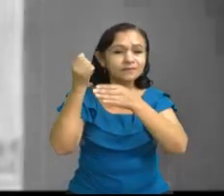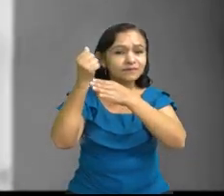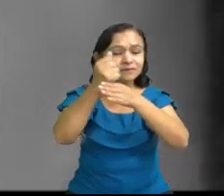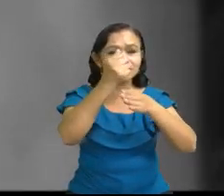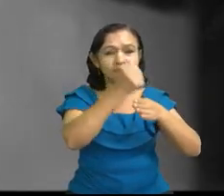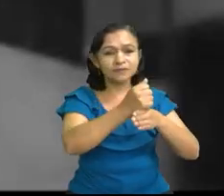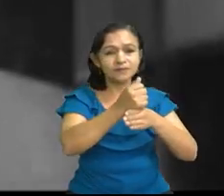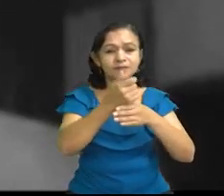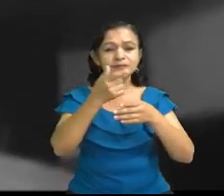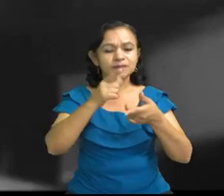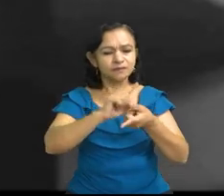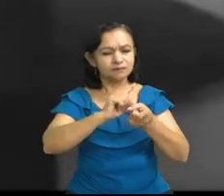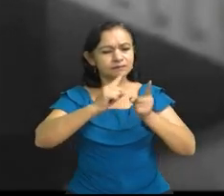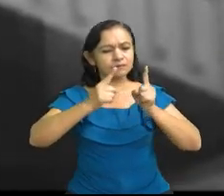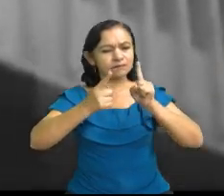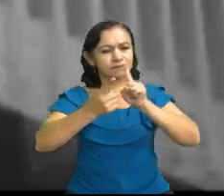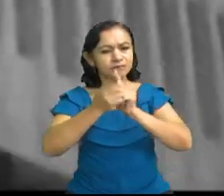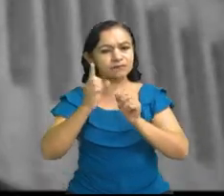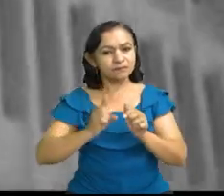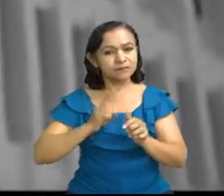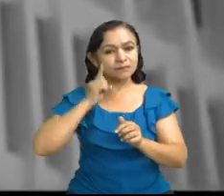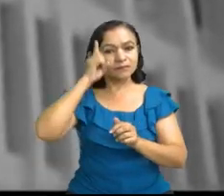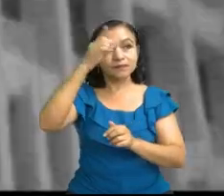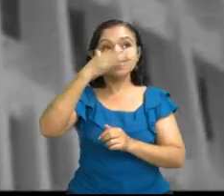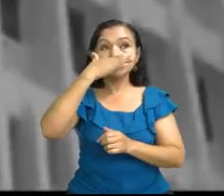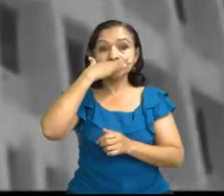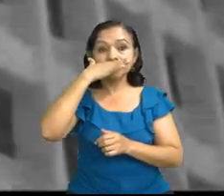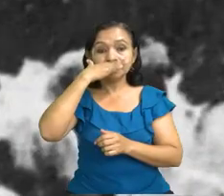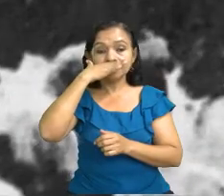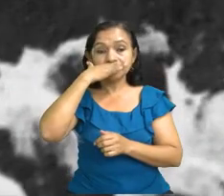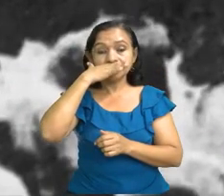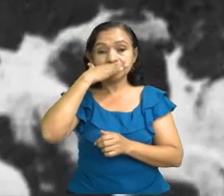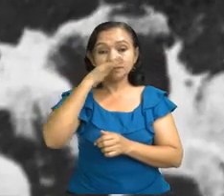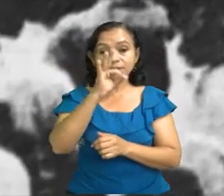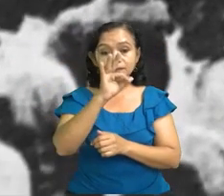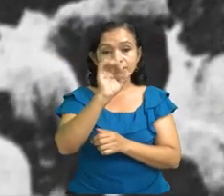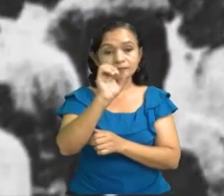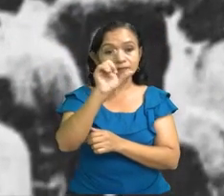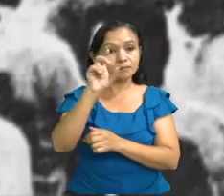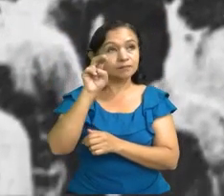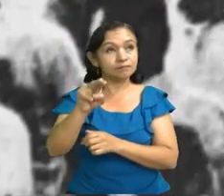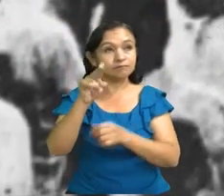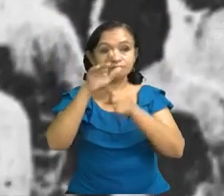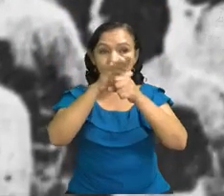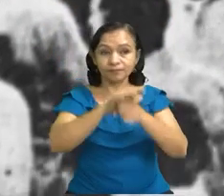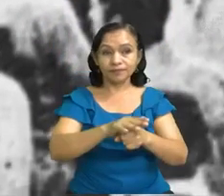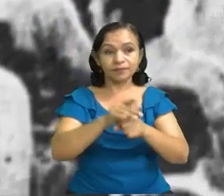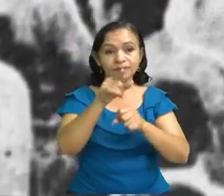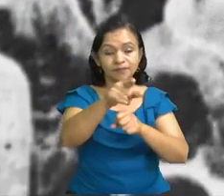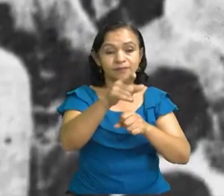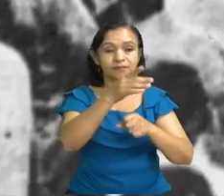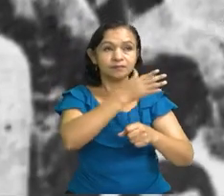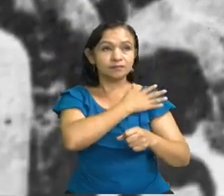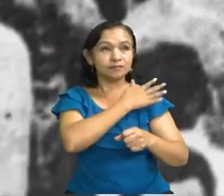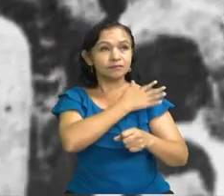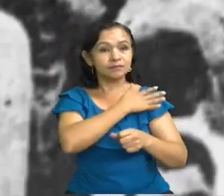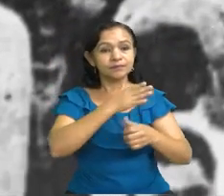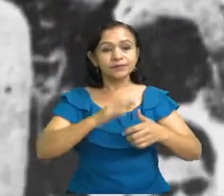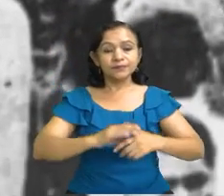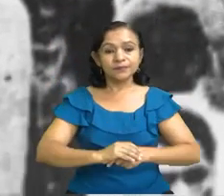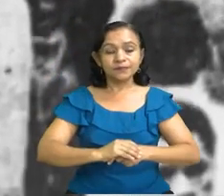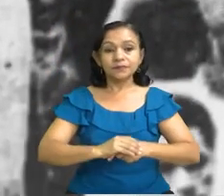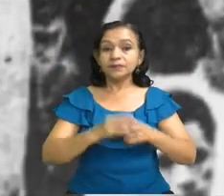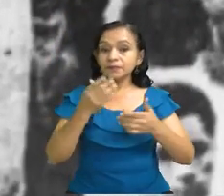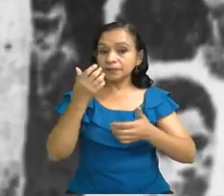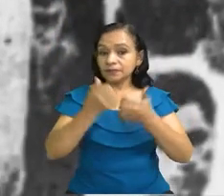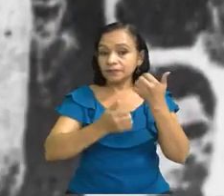lucha insurreccional que llevó al Frente Sandinista de Liberación Nacional a derrocar a la dictadura genocida. A pesar